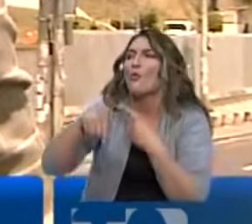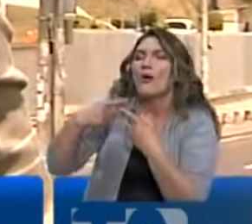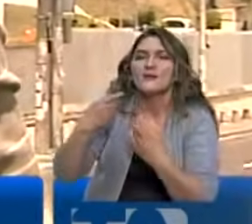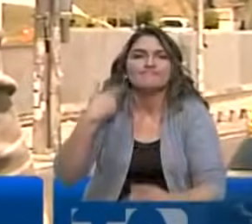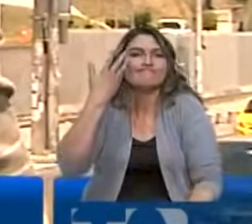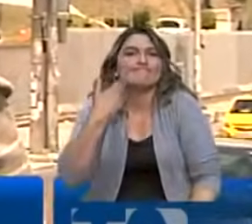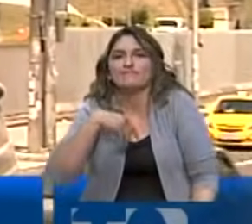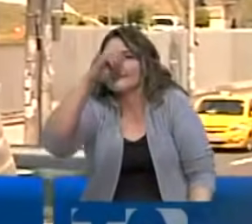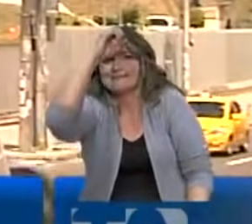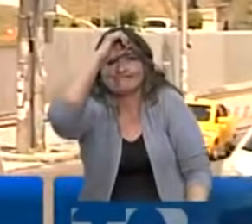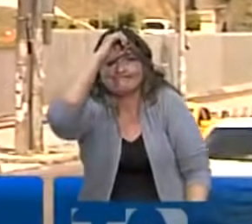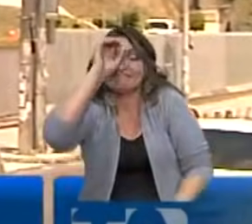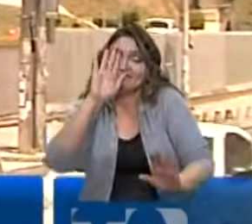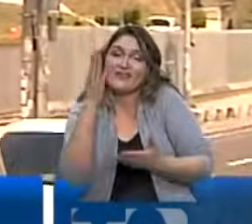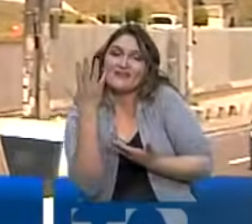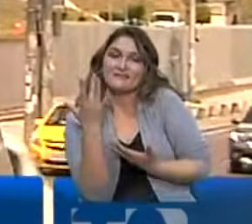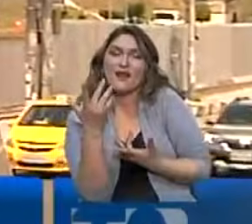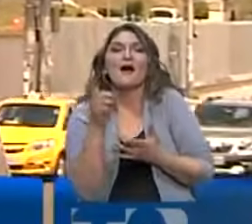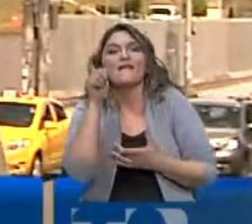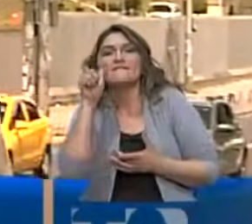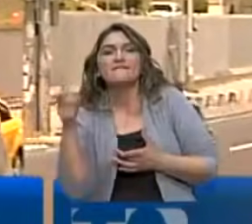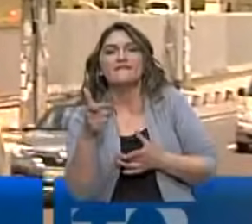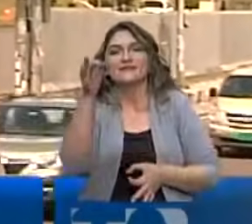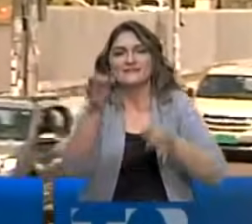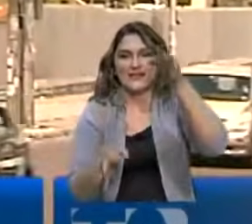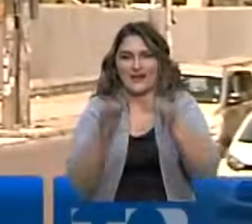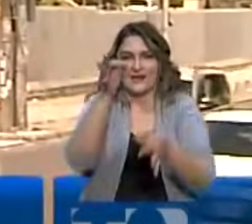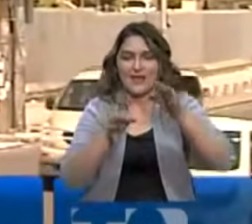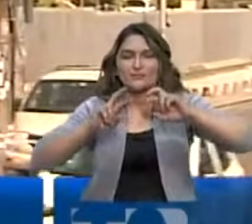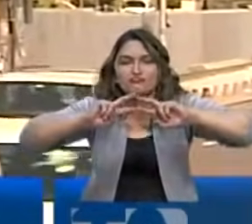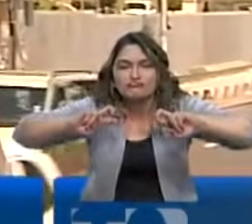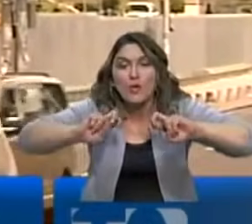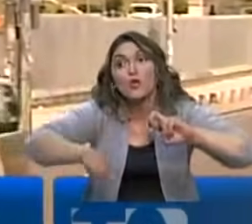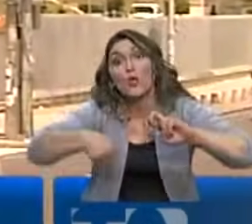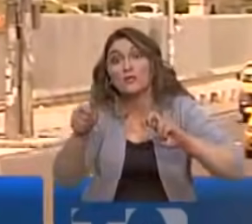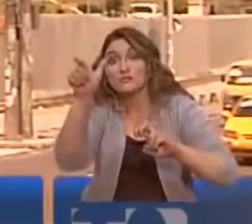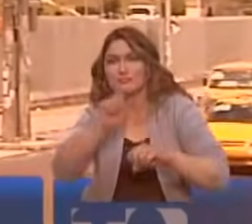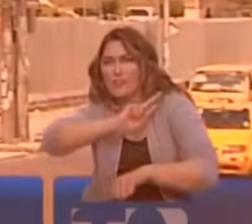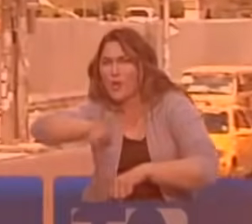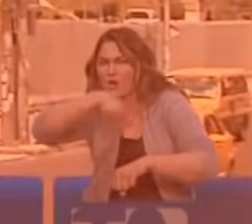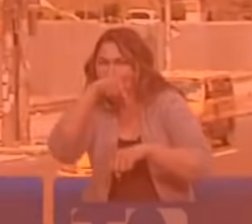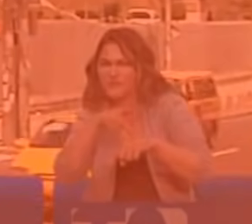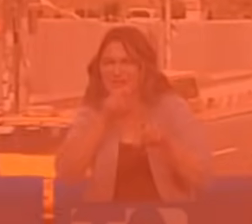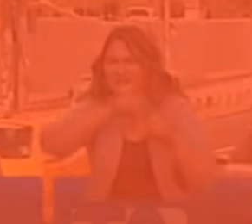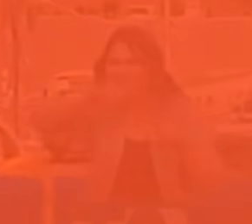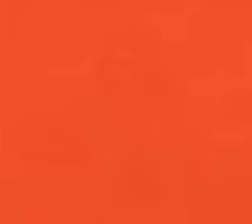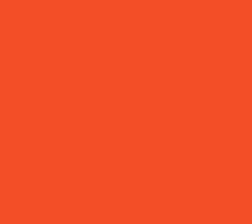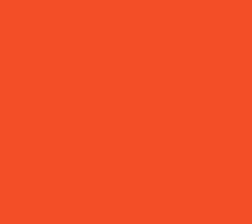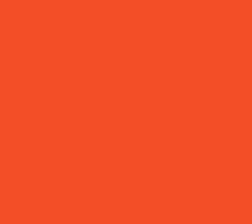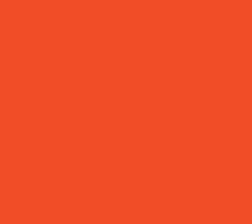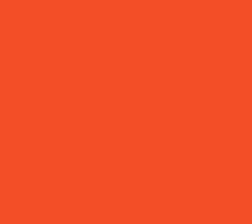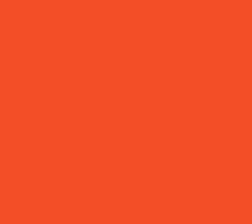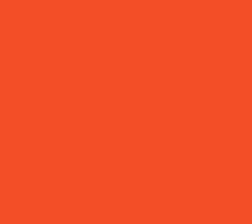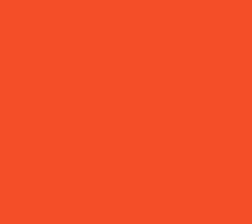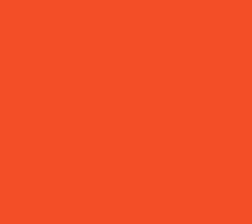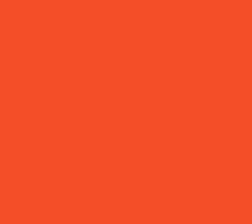manifestaron que todo está en manos de la fiscalía y de los expertos informáticos que están tratando de solucionar el problema